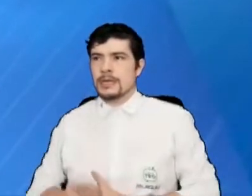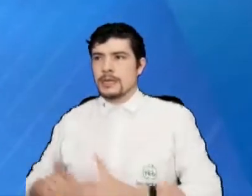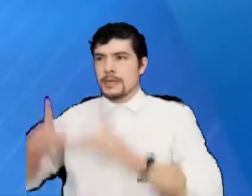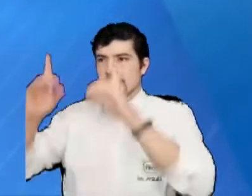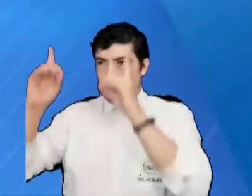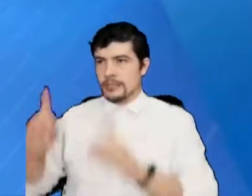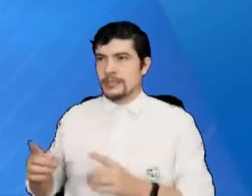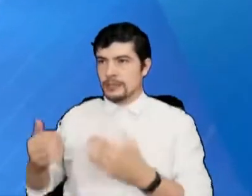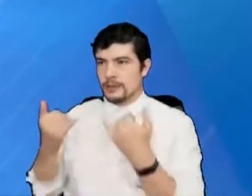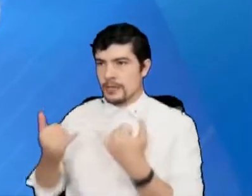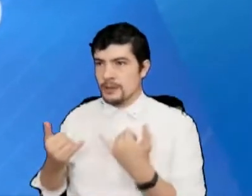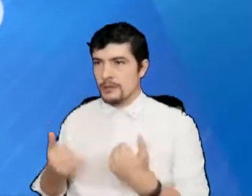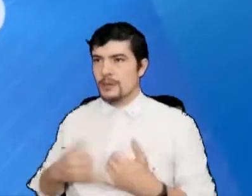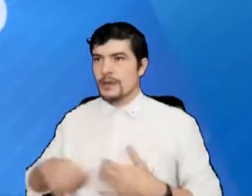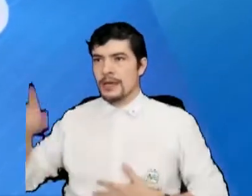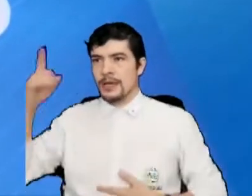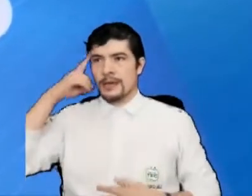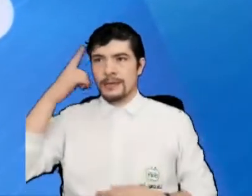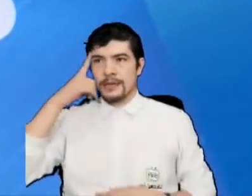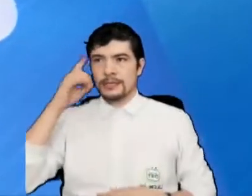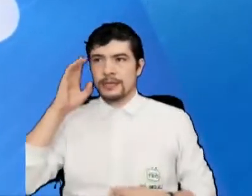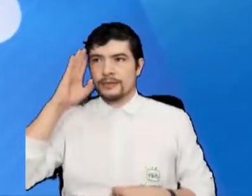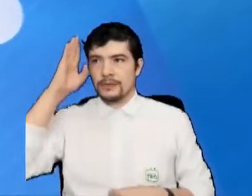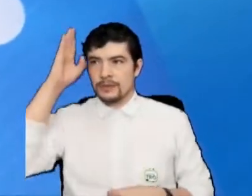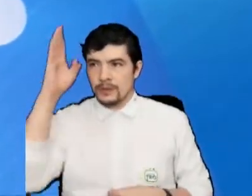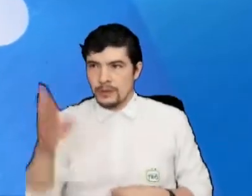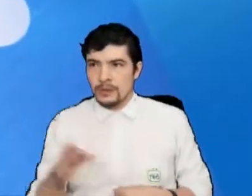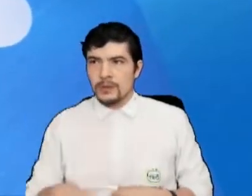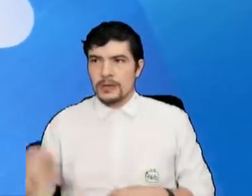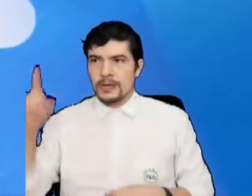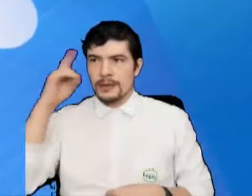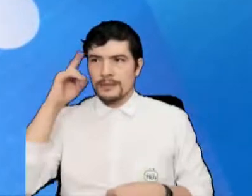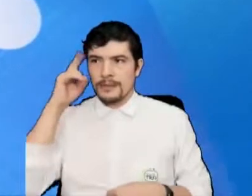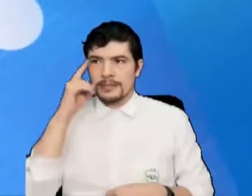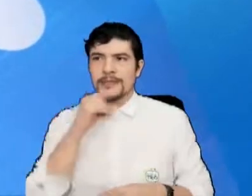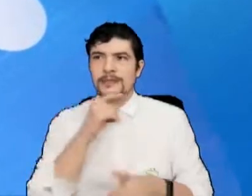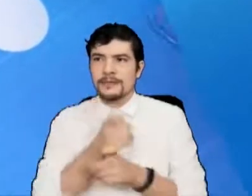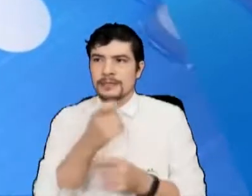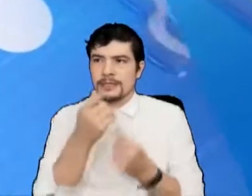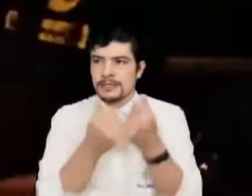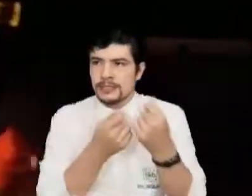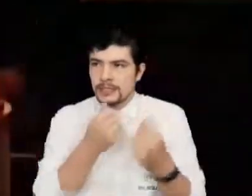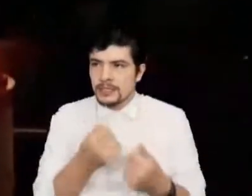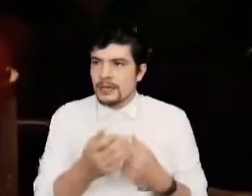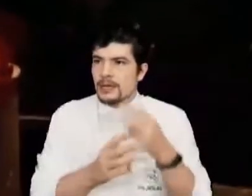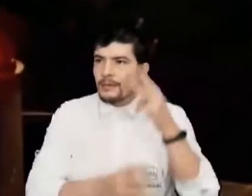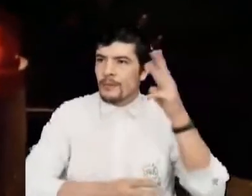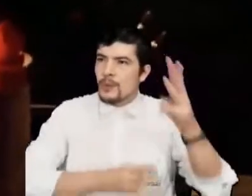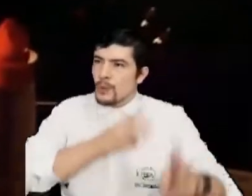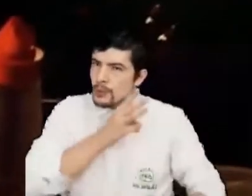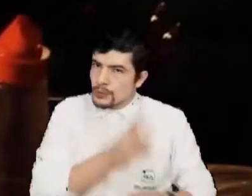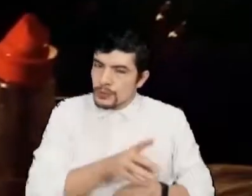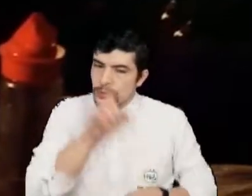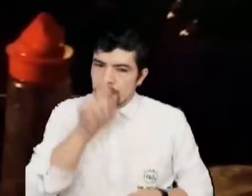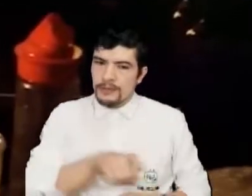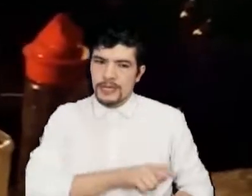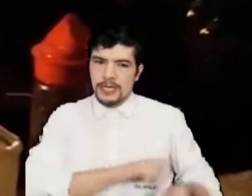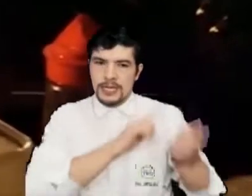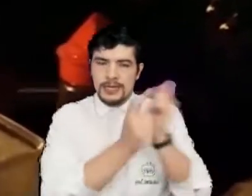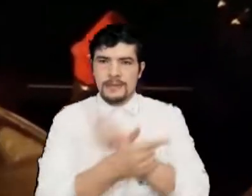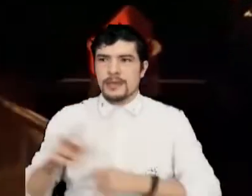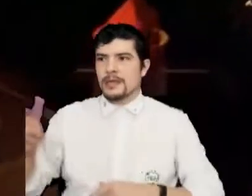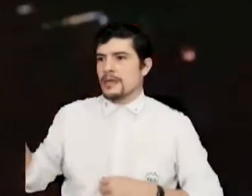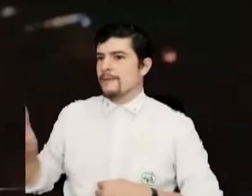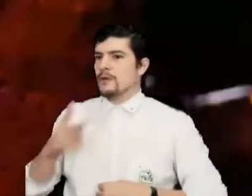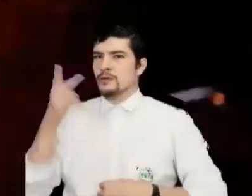futuro, pensando en la crisis económica mundial y que hay que evolucionar y hay que cambiar. Esta realidad ha hecho que todo el